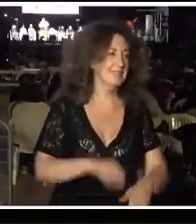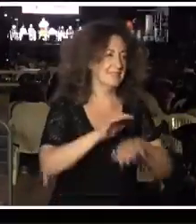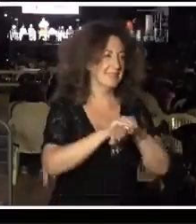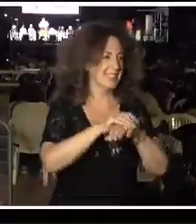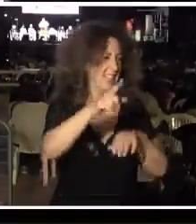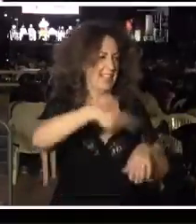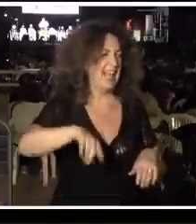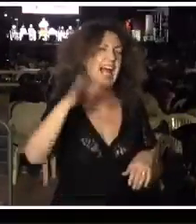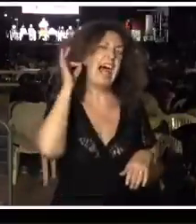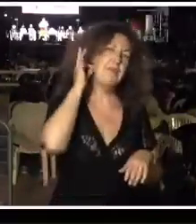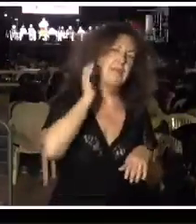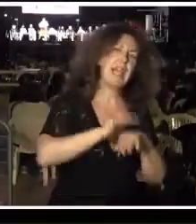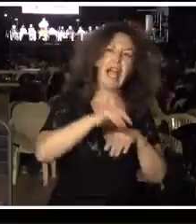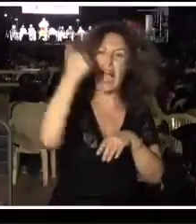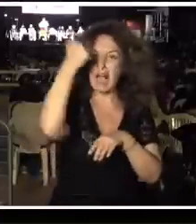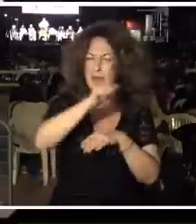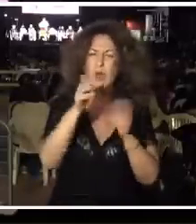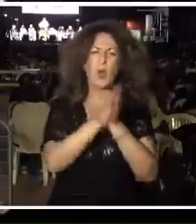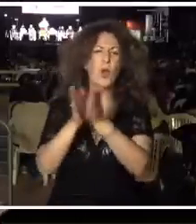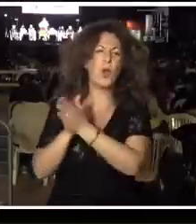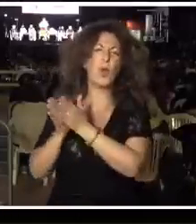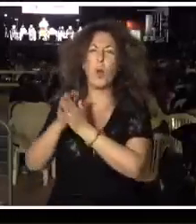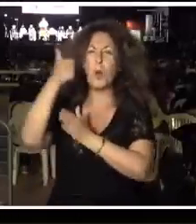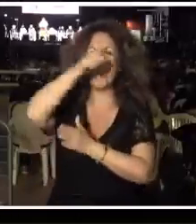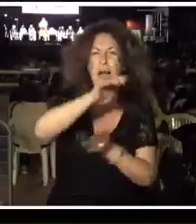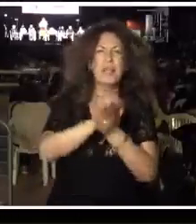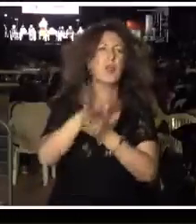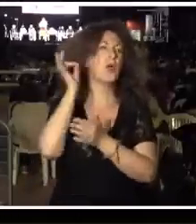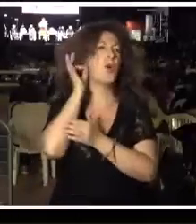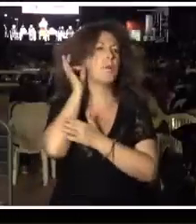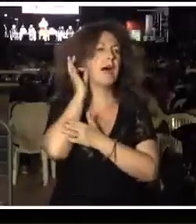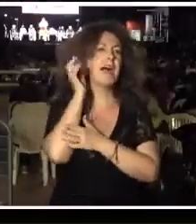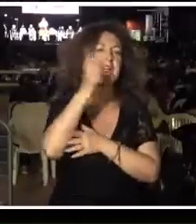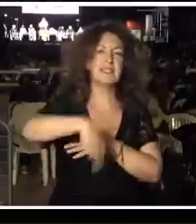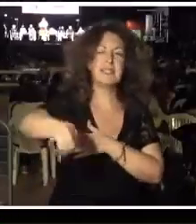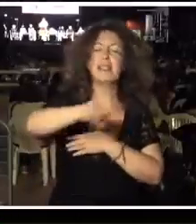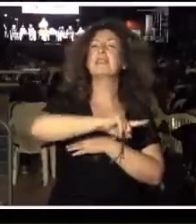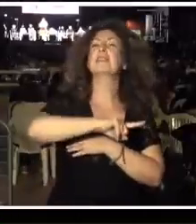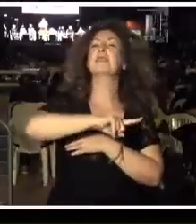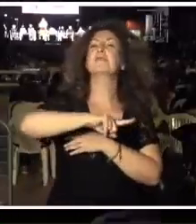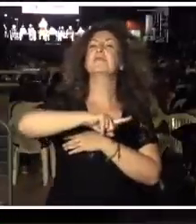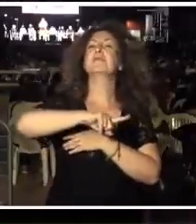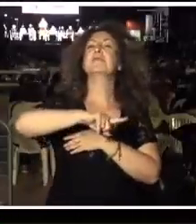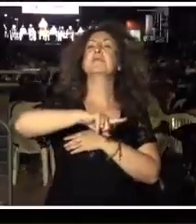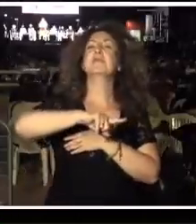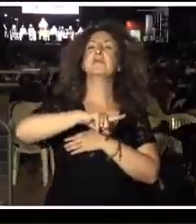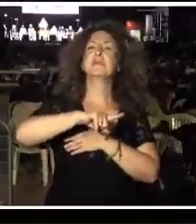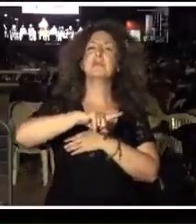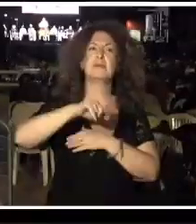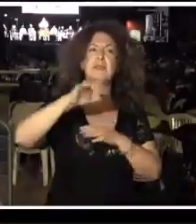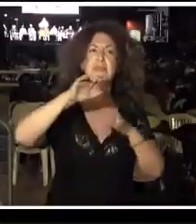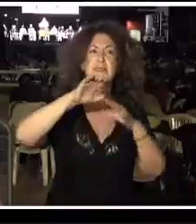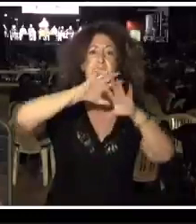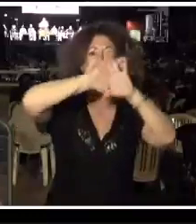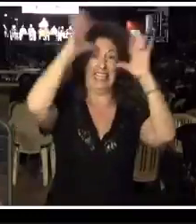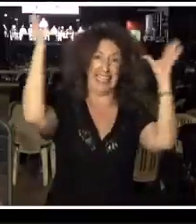Amigas y amigos, compañeros, compañeras, camaradas, delegaciones internacionales